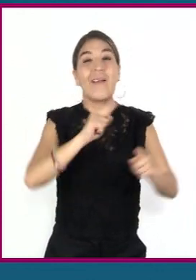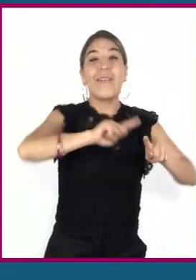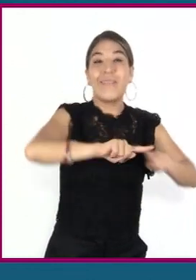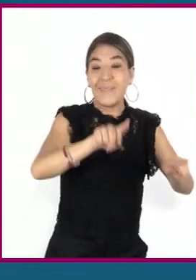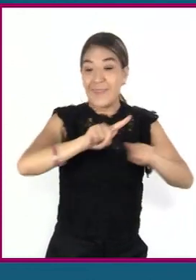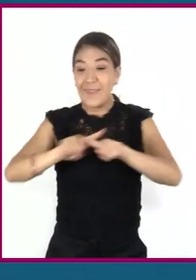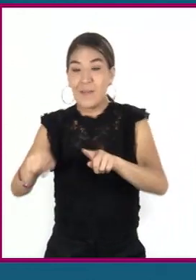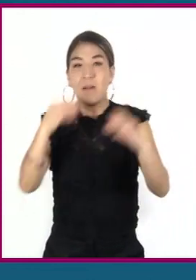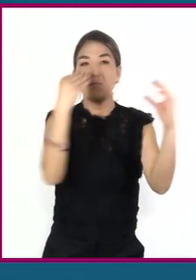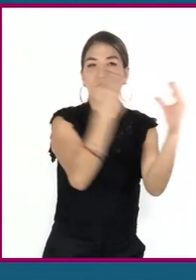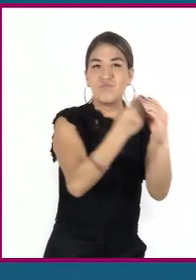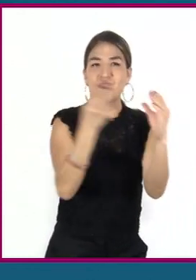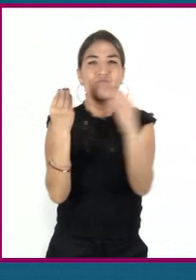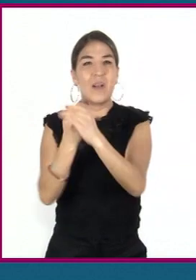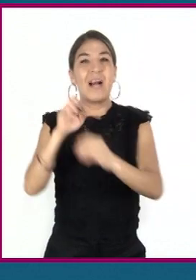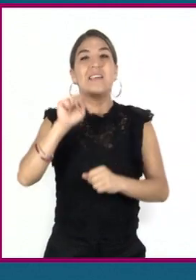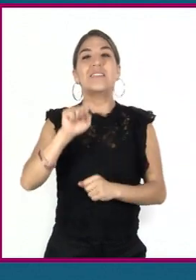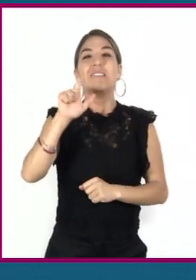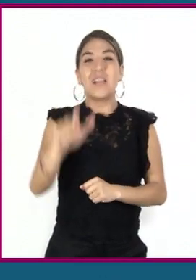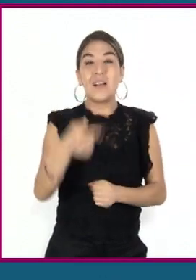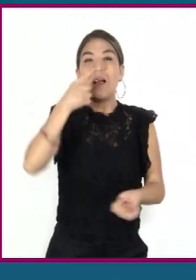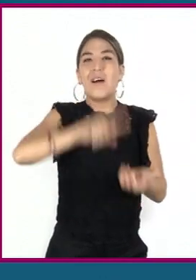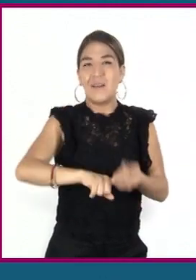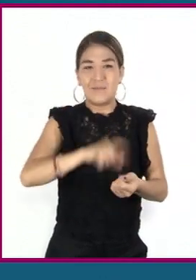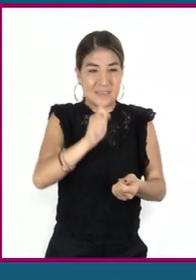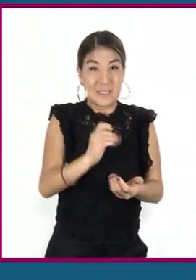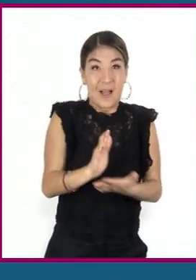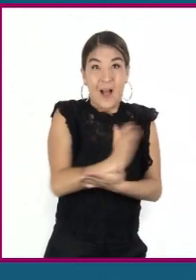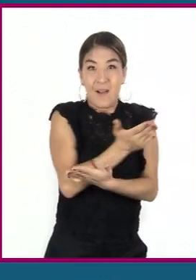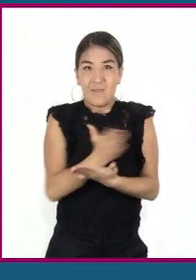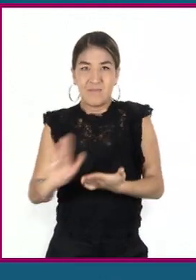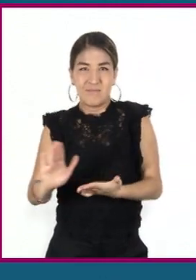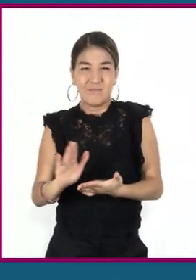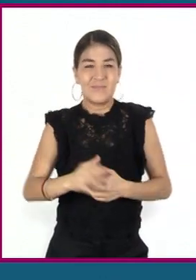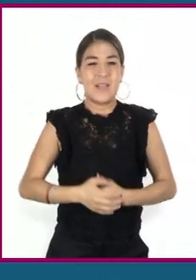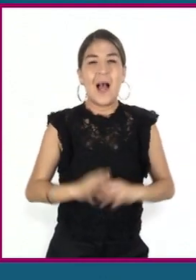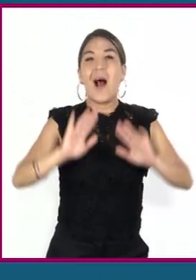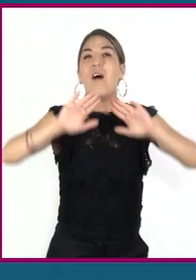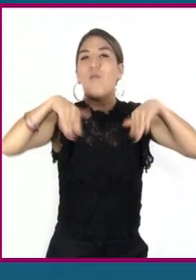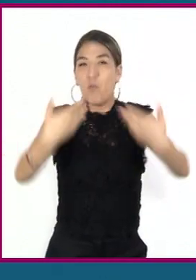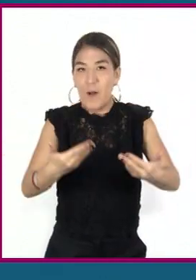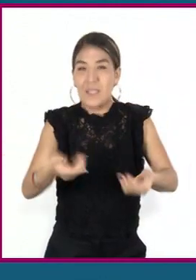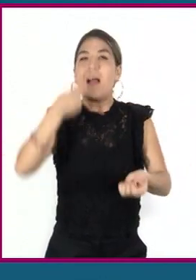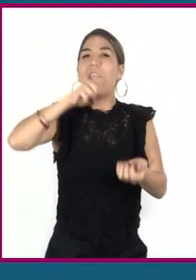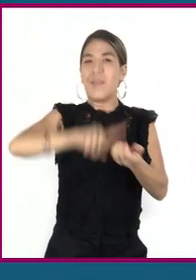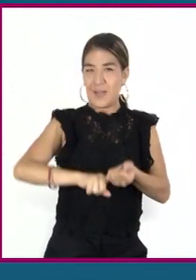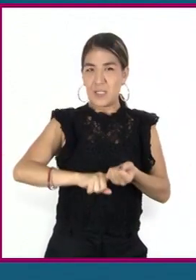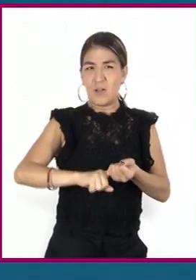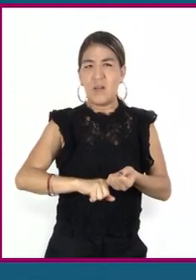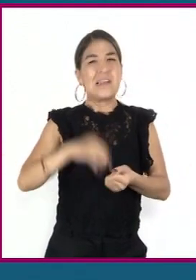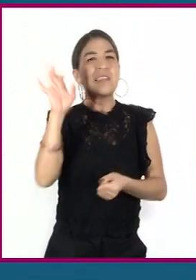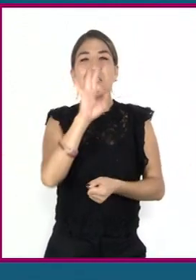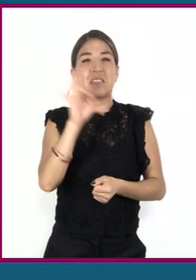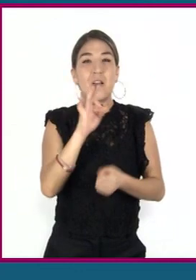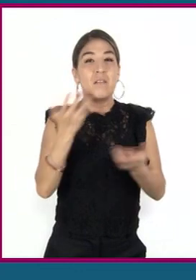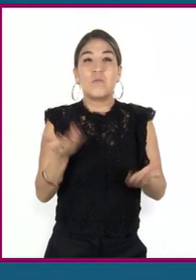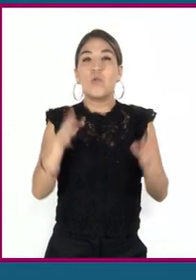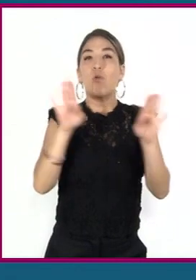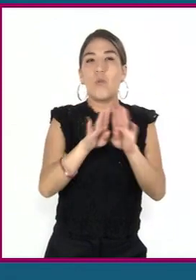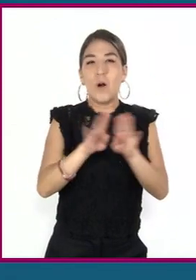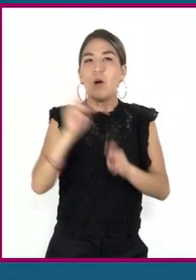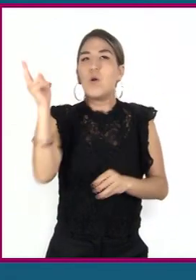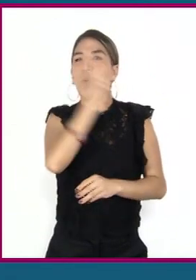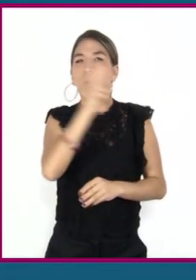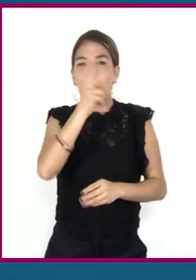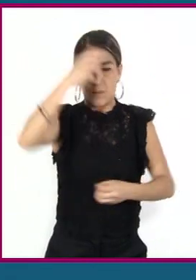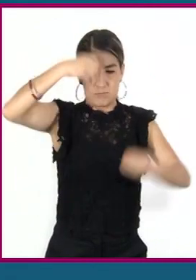de concentración de sal dentro y fuera de ellos. En ambos casos, no habría un transporte de